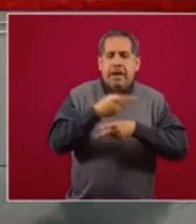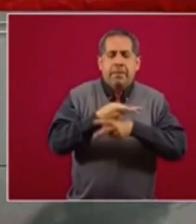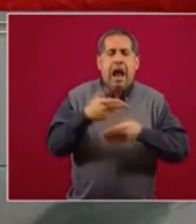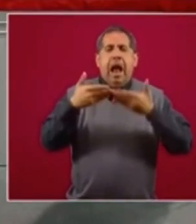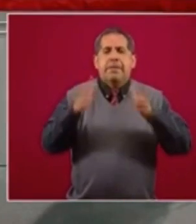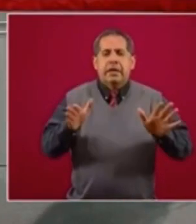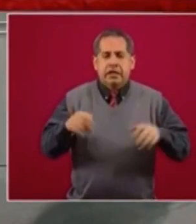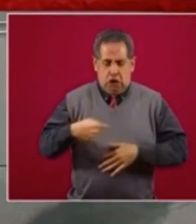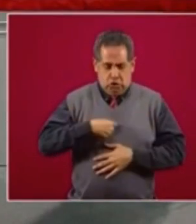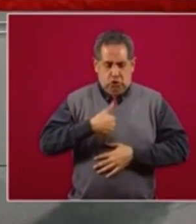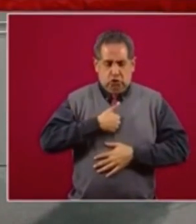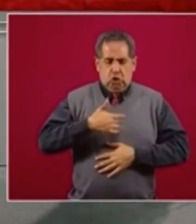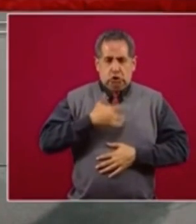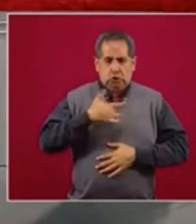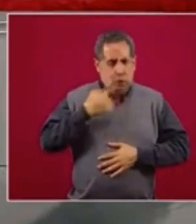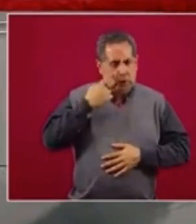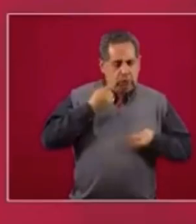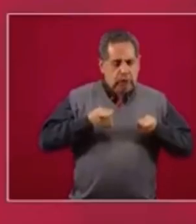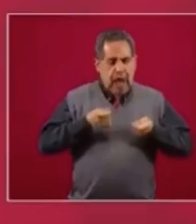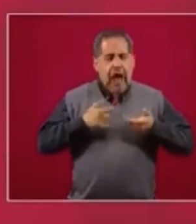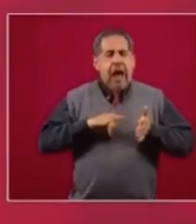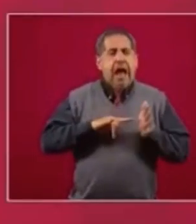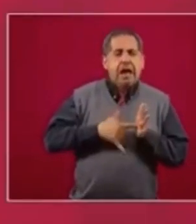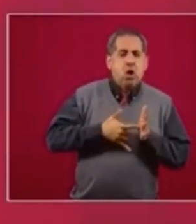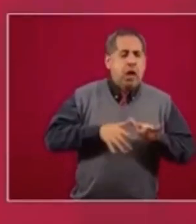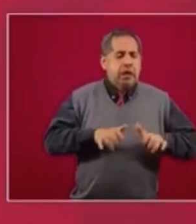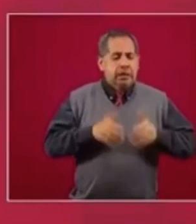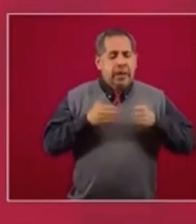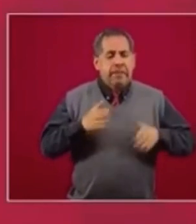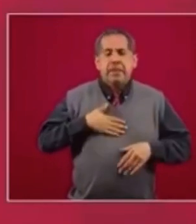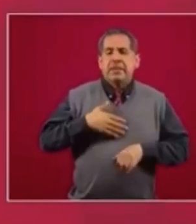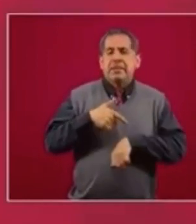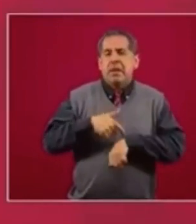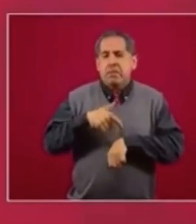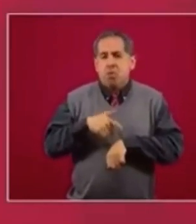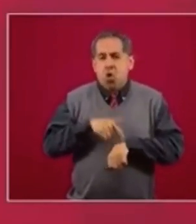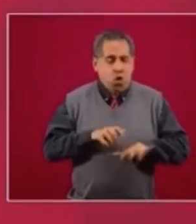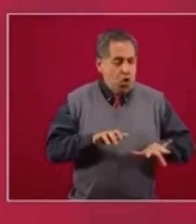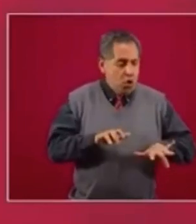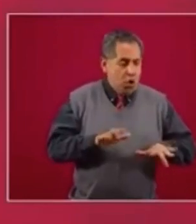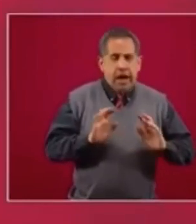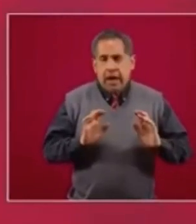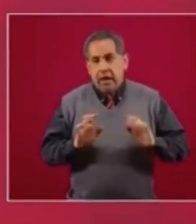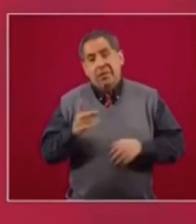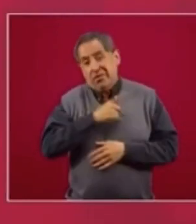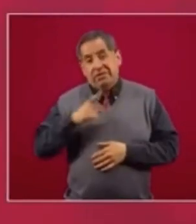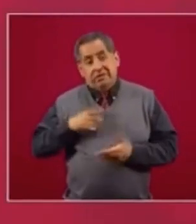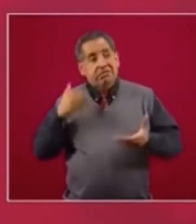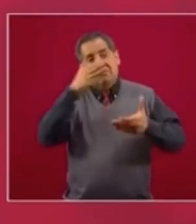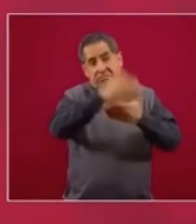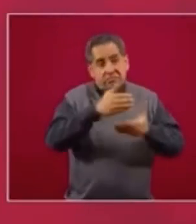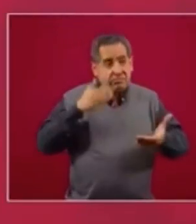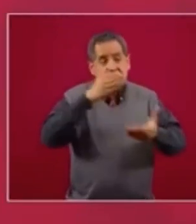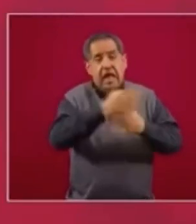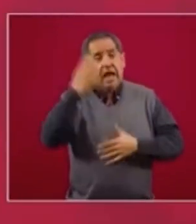autocontrolado. La persona que concurre diseña su tiempo y su programa, pero sí tiene que ir a presentar exámenes a